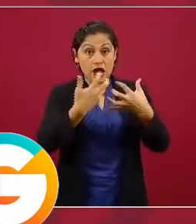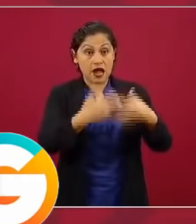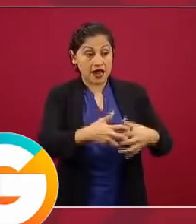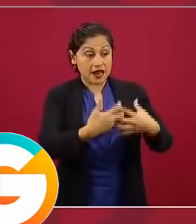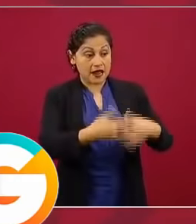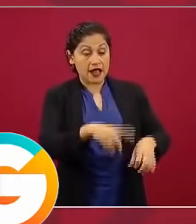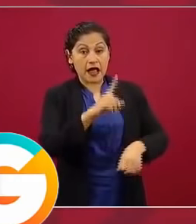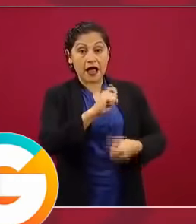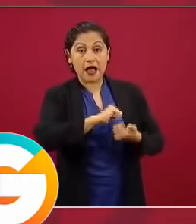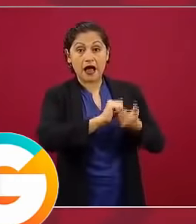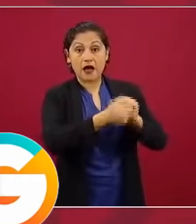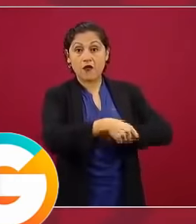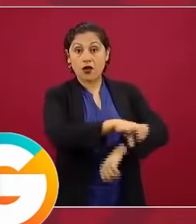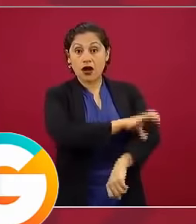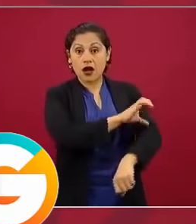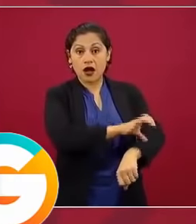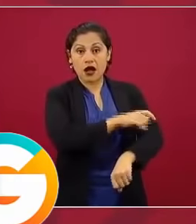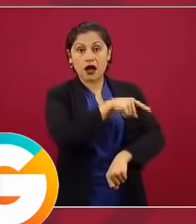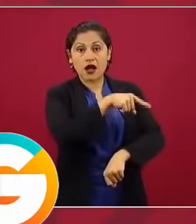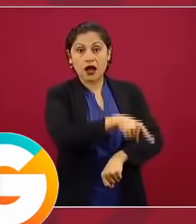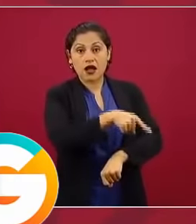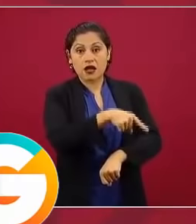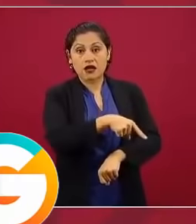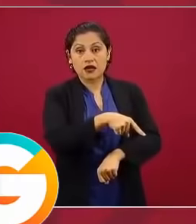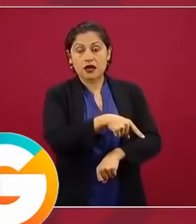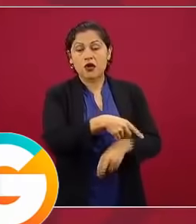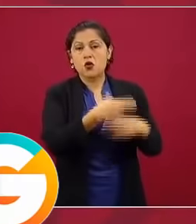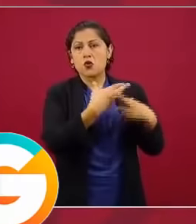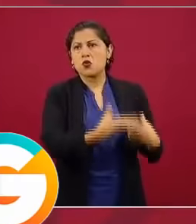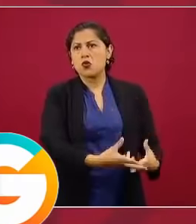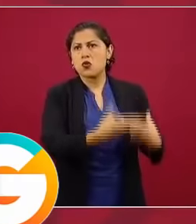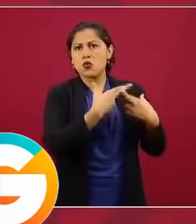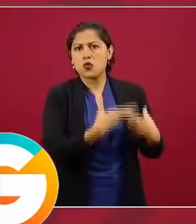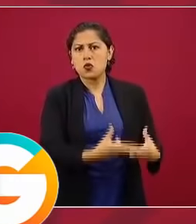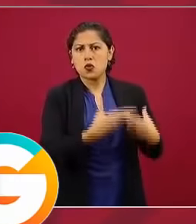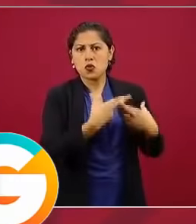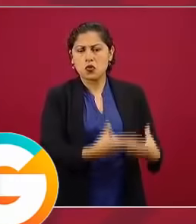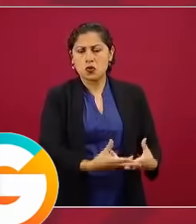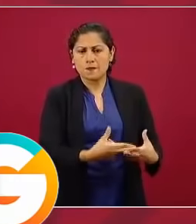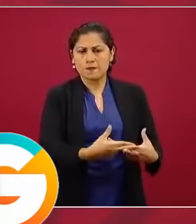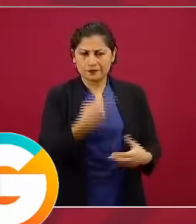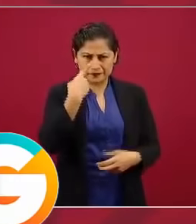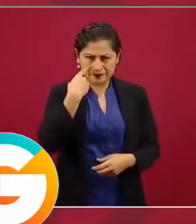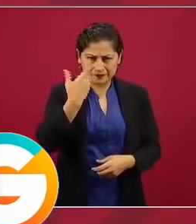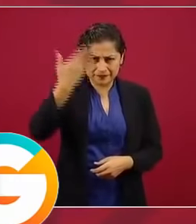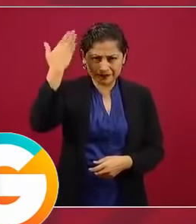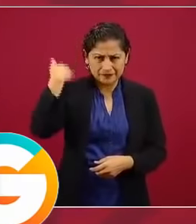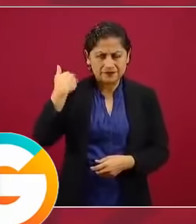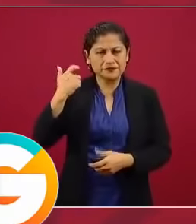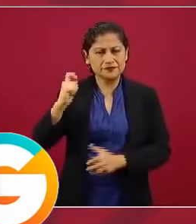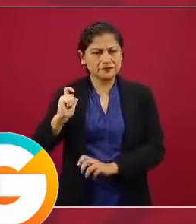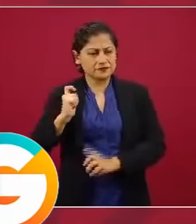están subutilizadas. Imagínense cuánta inversión